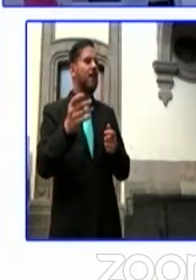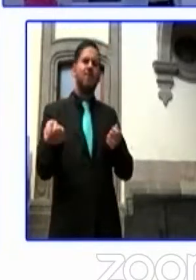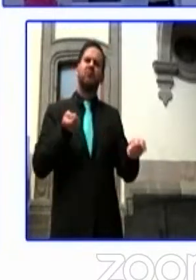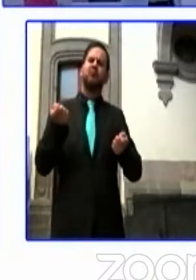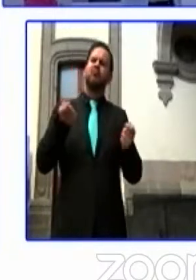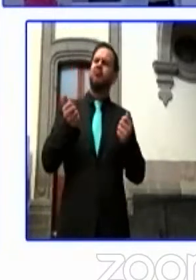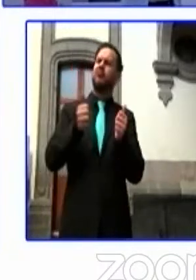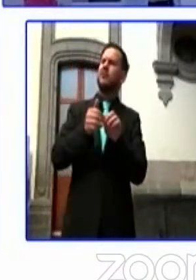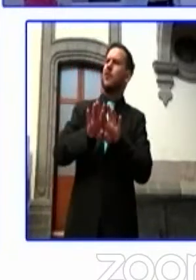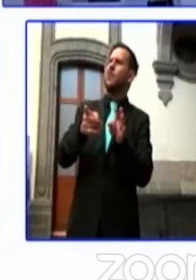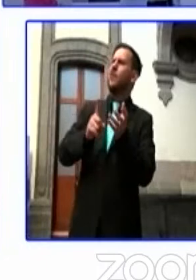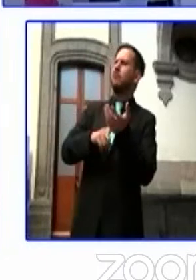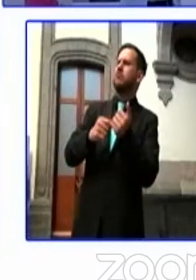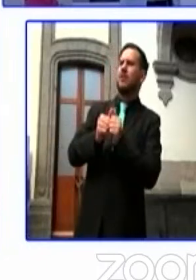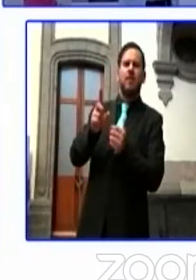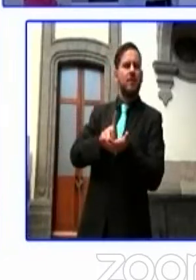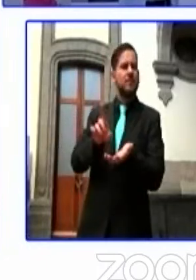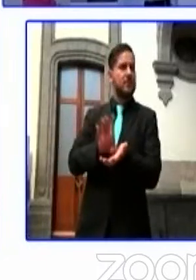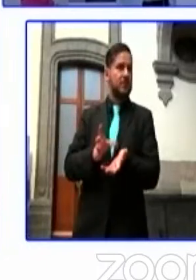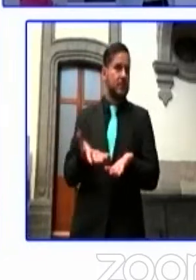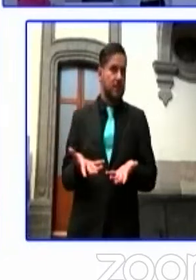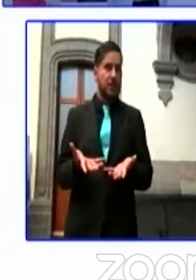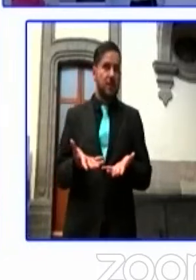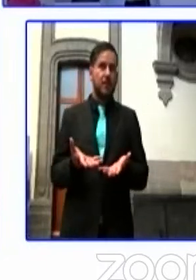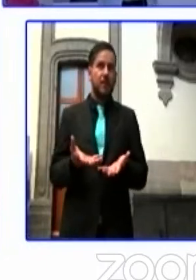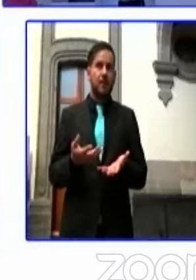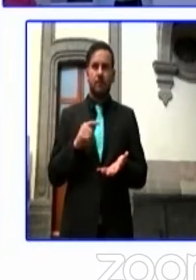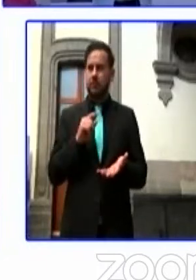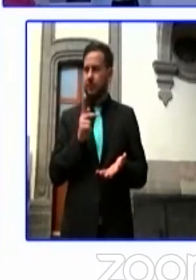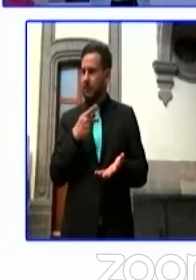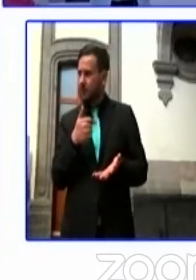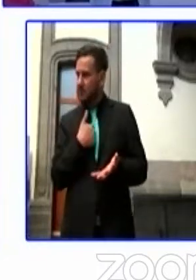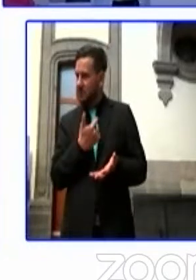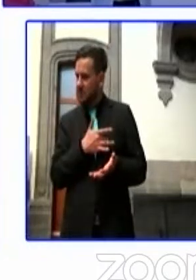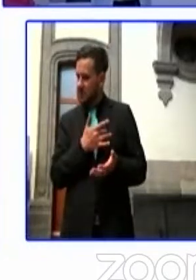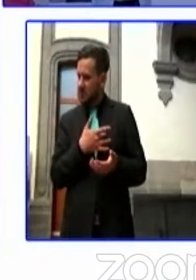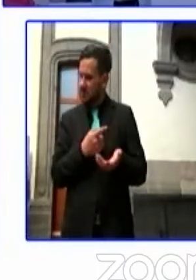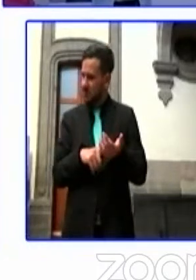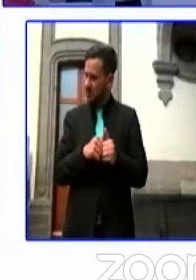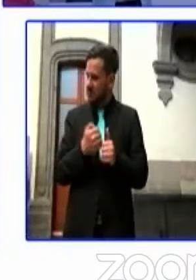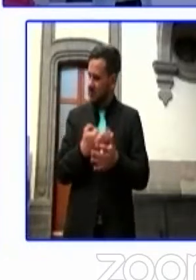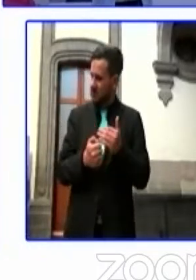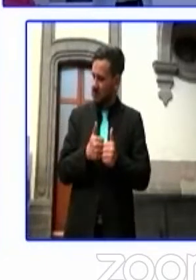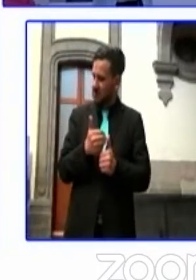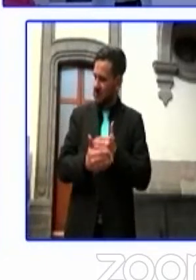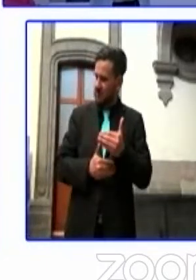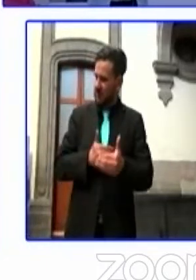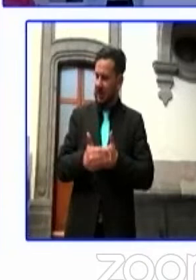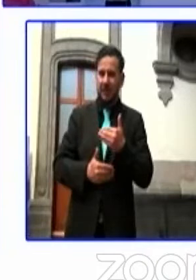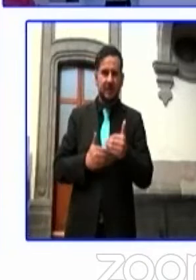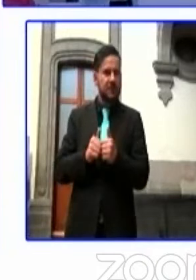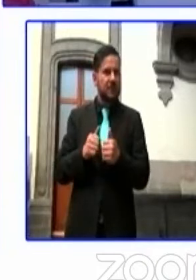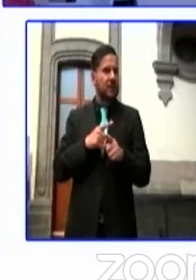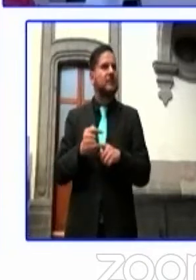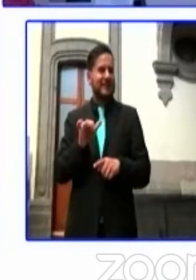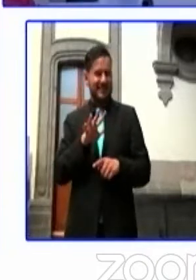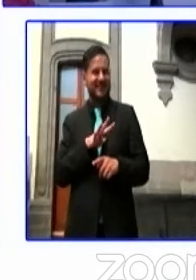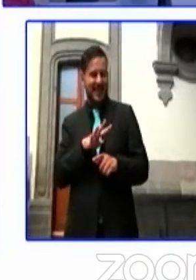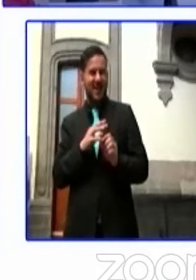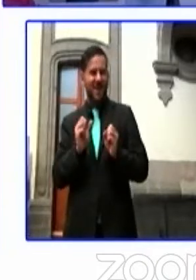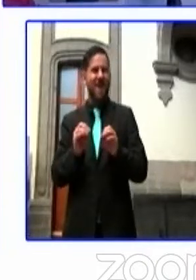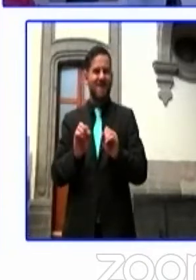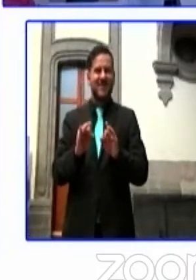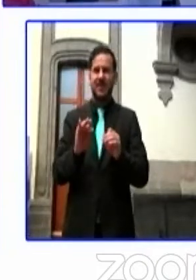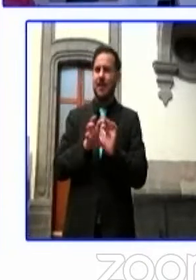modelo, ¿sí? Y existen procesos intermedios, de repente si hay como oficinas, por ejemplo, lo que ocurre